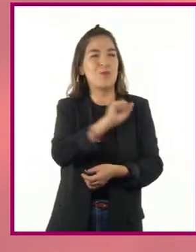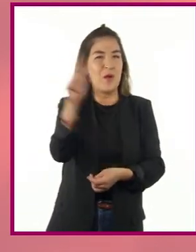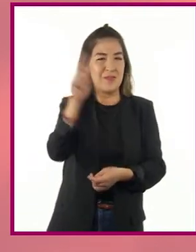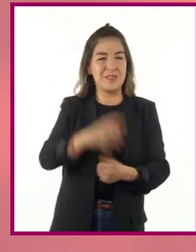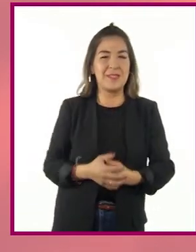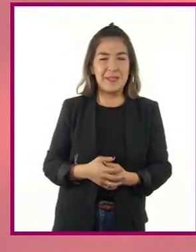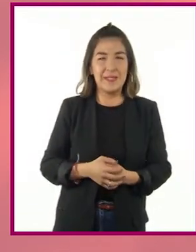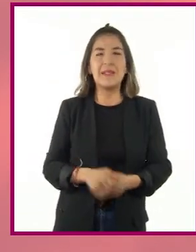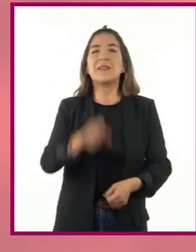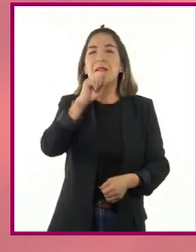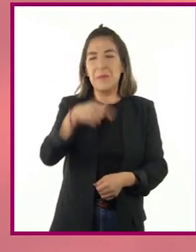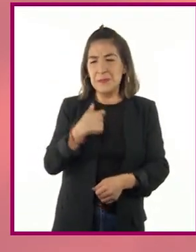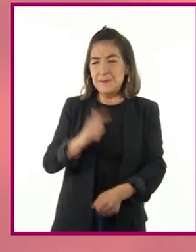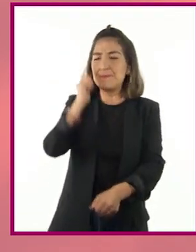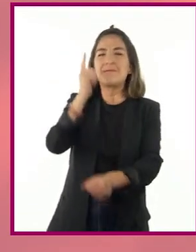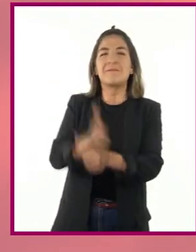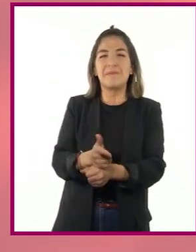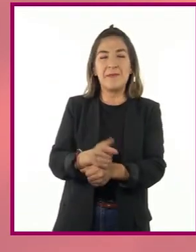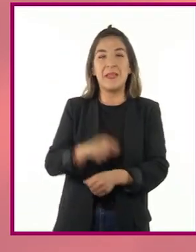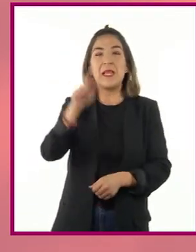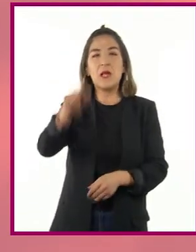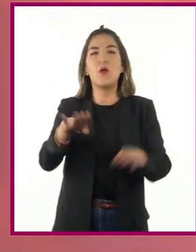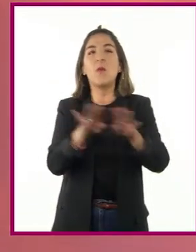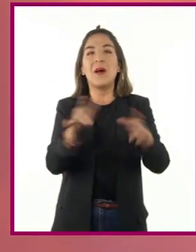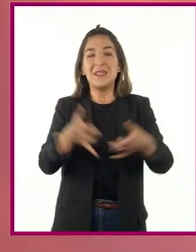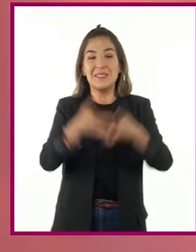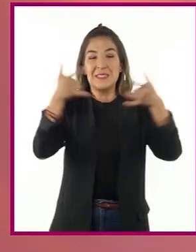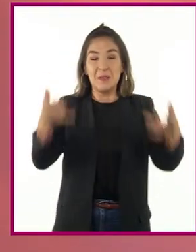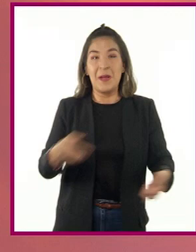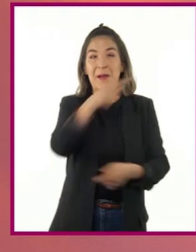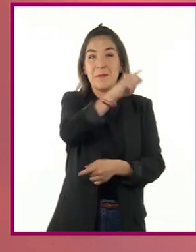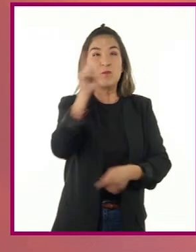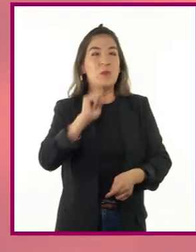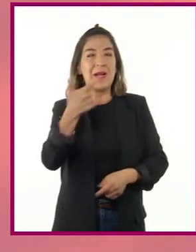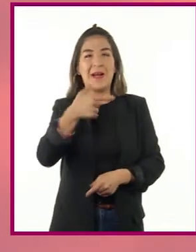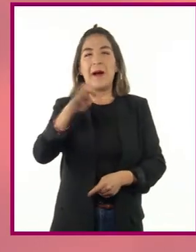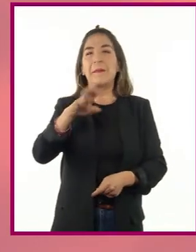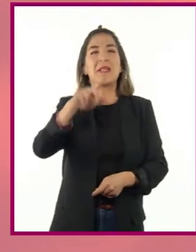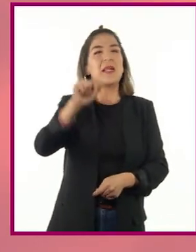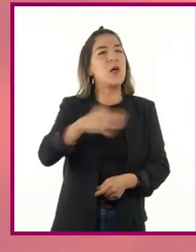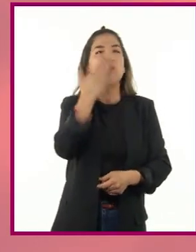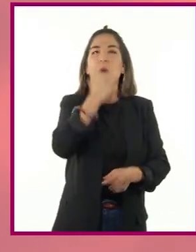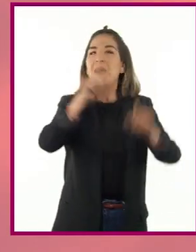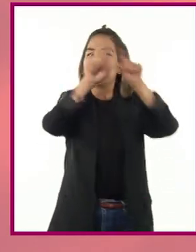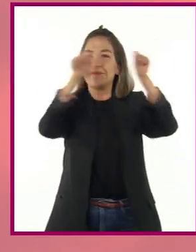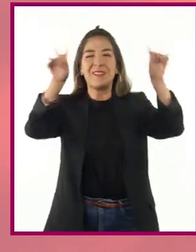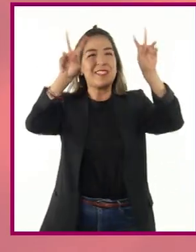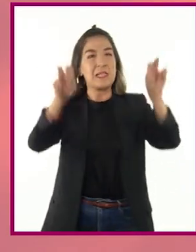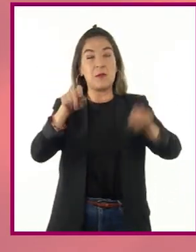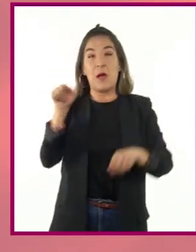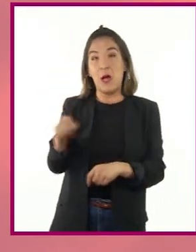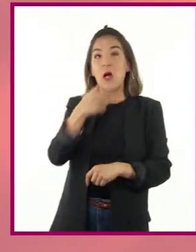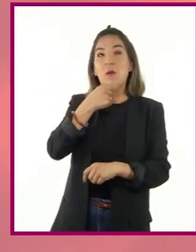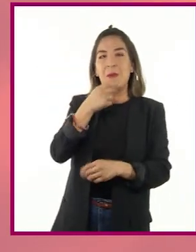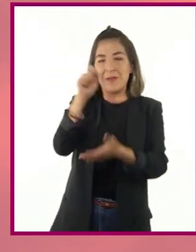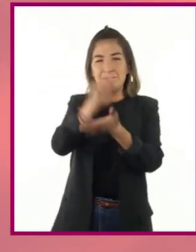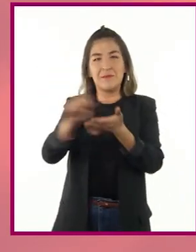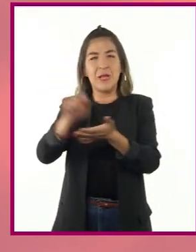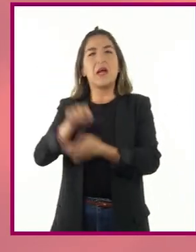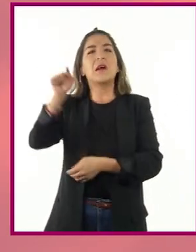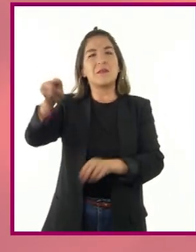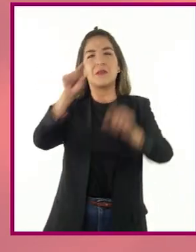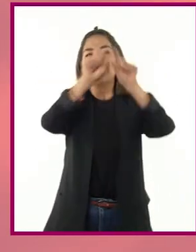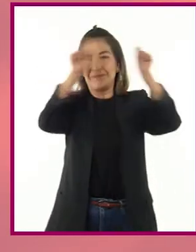También me di cuenta que la autobiografía de Gabriela Mistral no tiene un título, mientras que Juan José Arreola titula